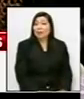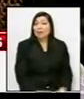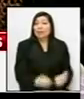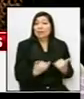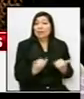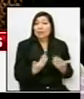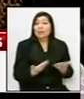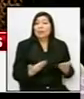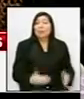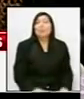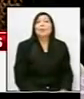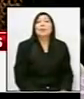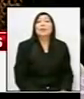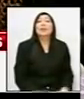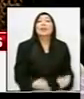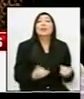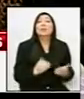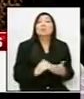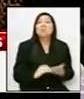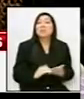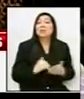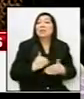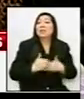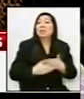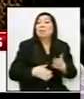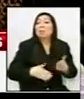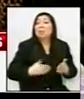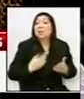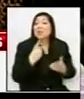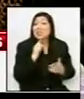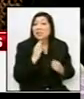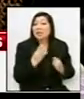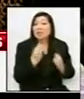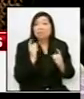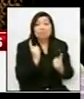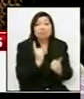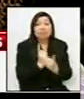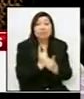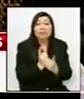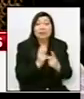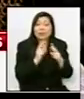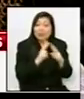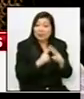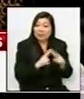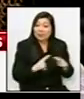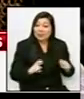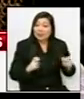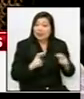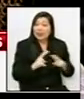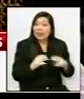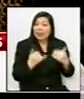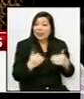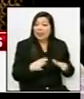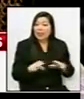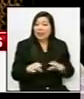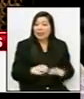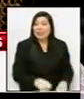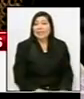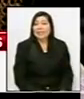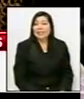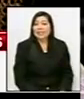estos delitos, esto más adelante podría ser materia de objeción a la investigación que ya está